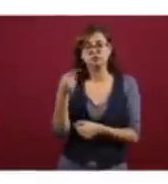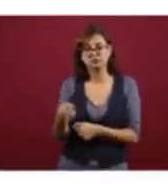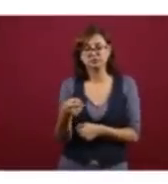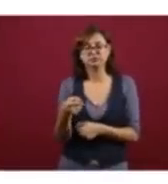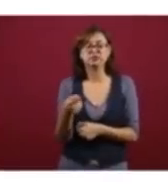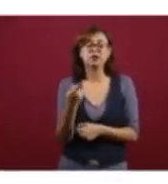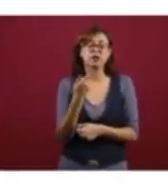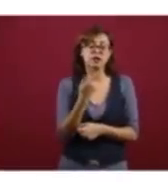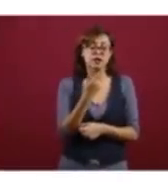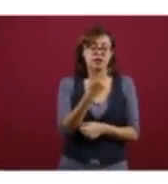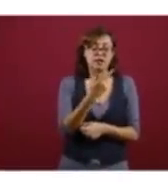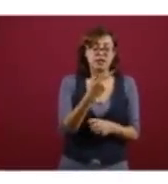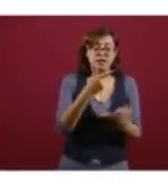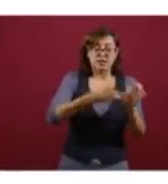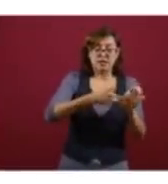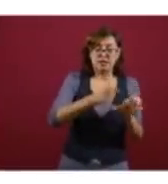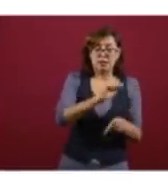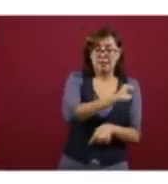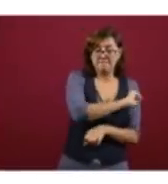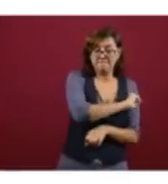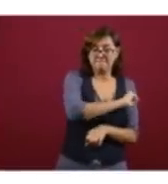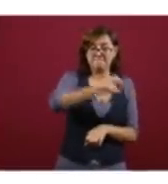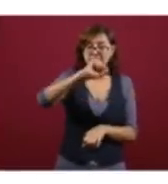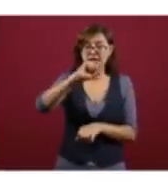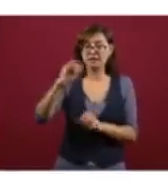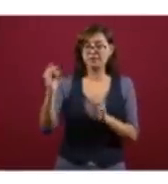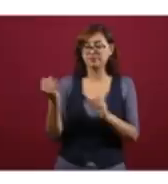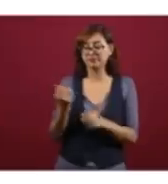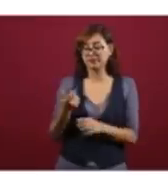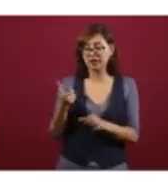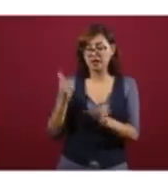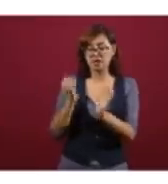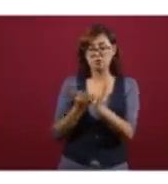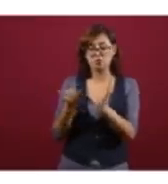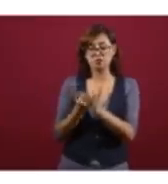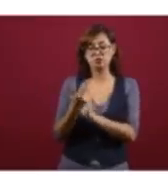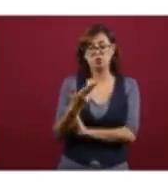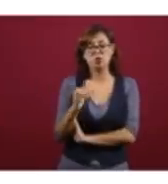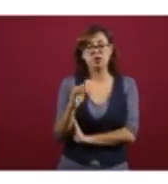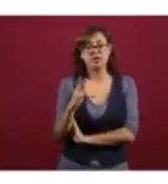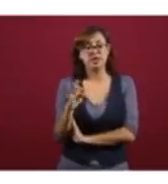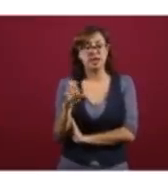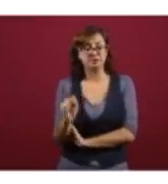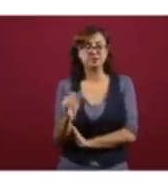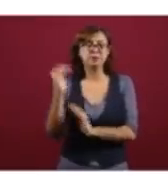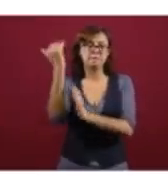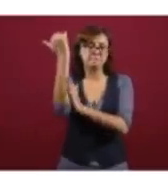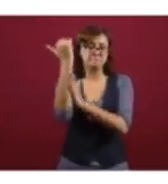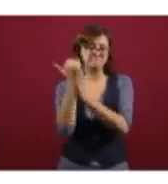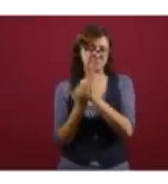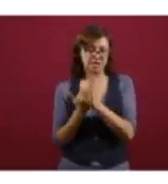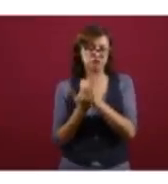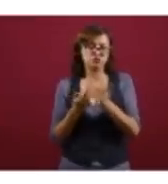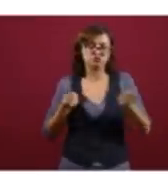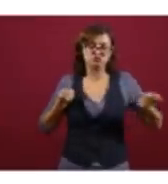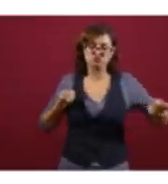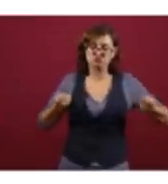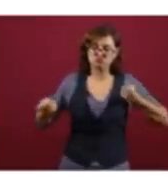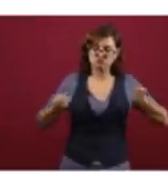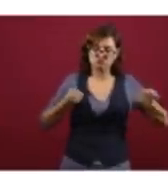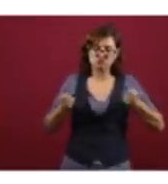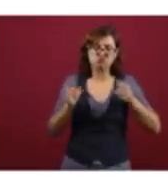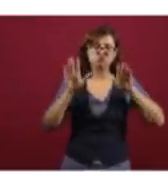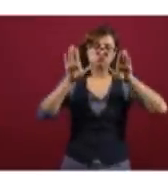aumenta, el estímulo al IEPS, es decir, se carga menos IEPS, aumenta, de tal forma que el precio queda más o